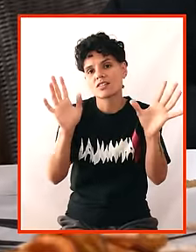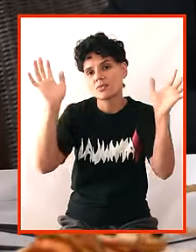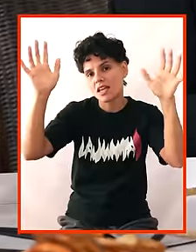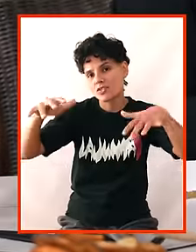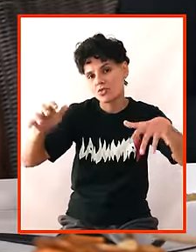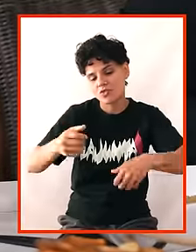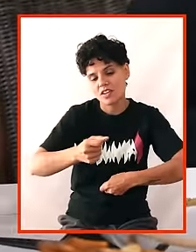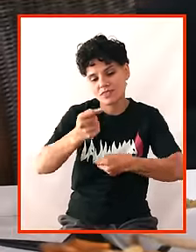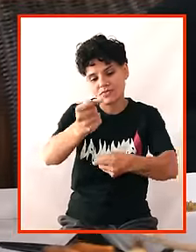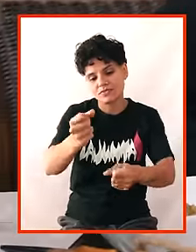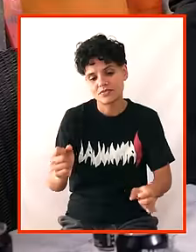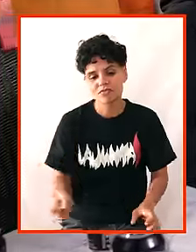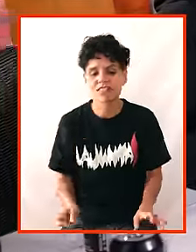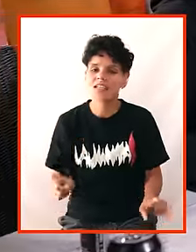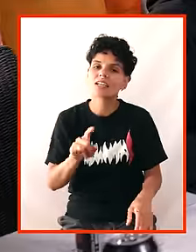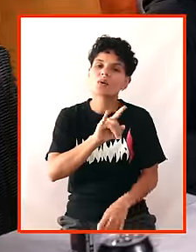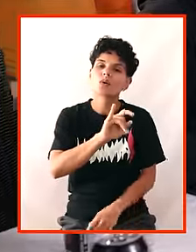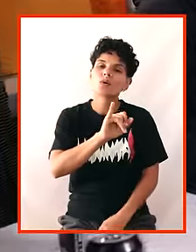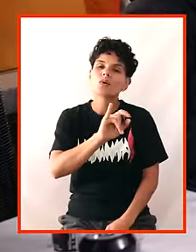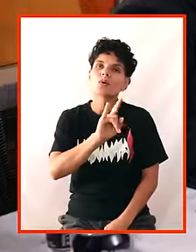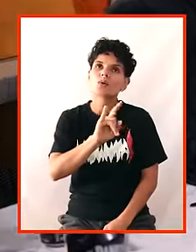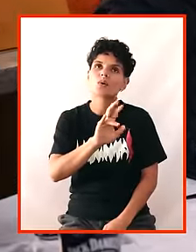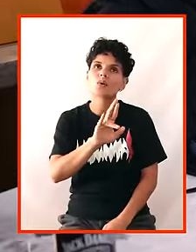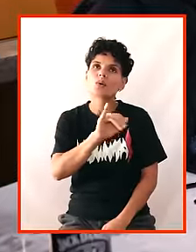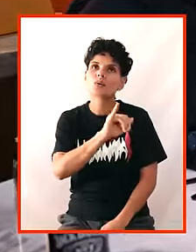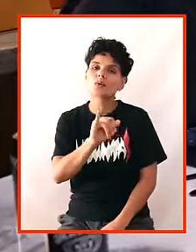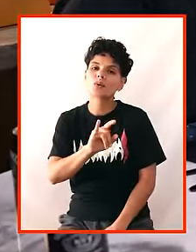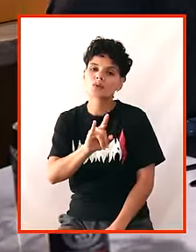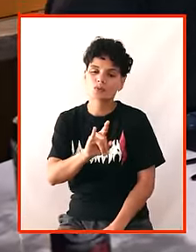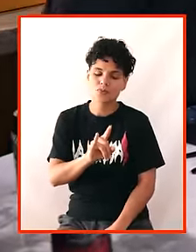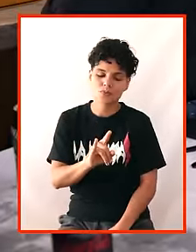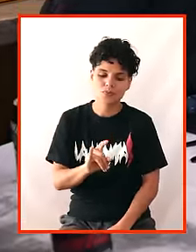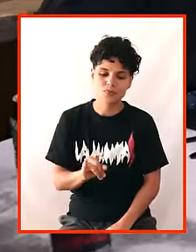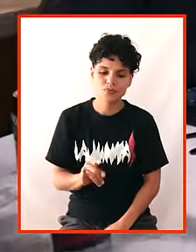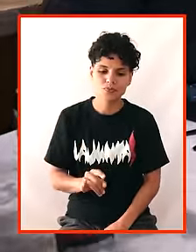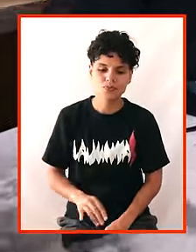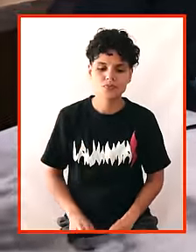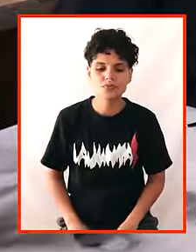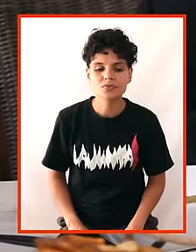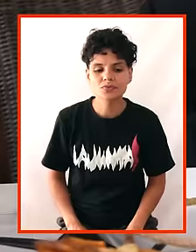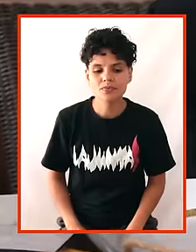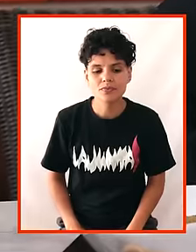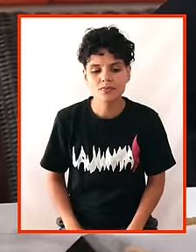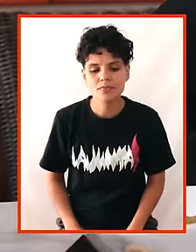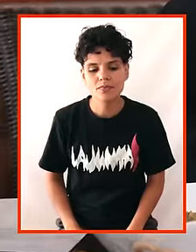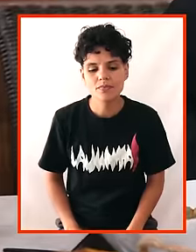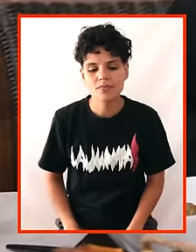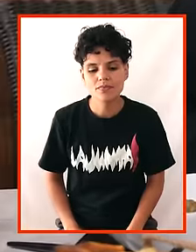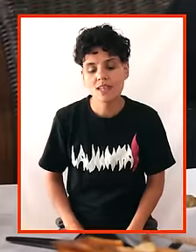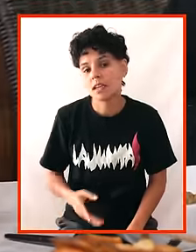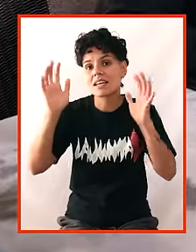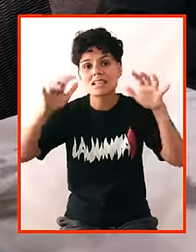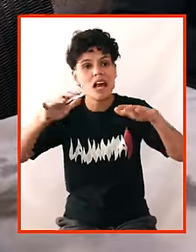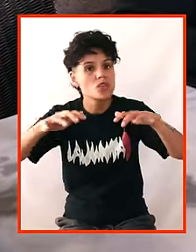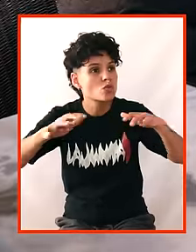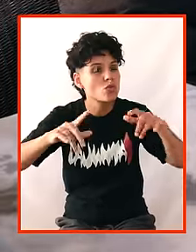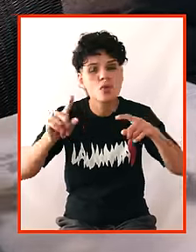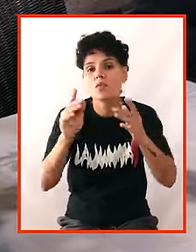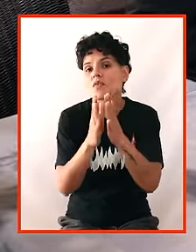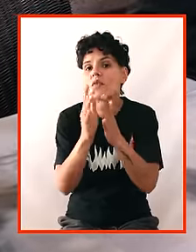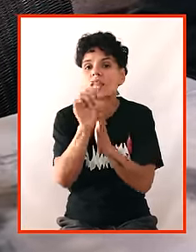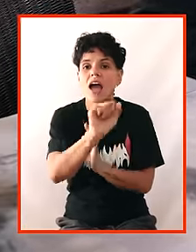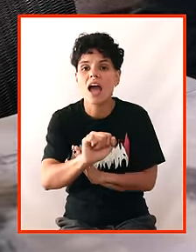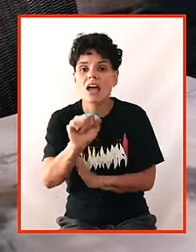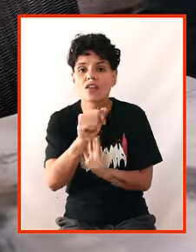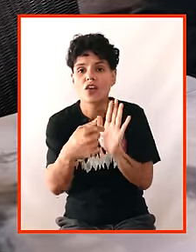Este programa es muy surrealista. Ursu, para hablar de esta canción, ¿ah? Por si está lloviendo, ¿ah? Se pone a llover y etiquetan, ¿ah? Por si está lloviendo,